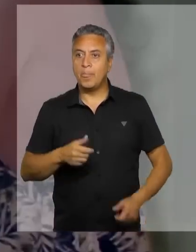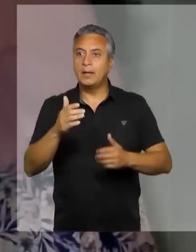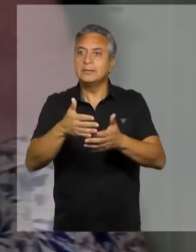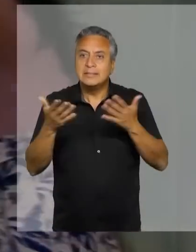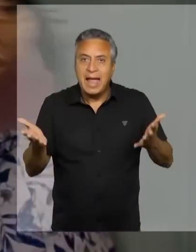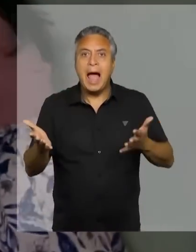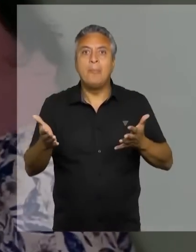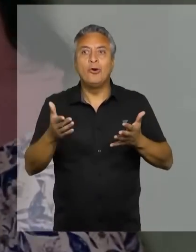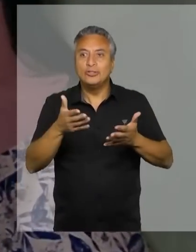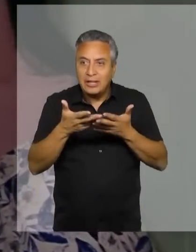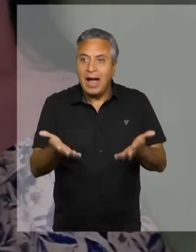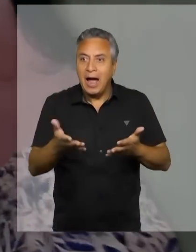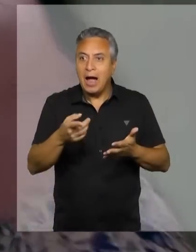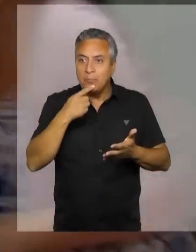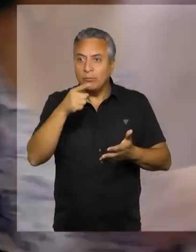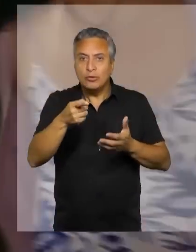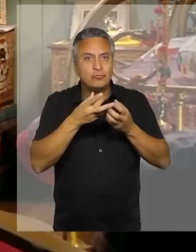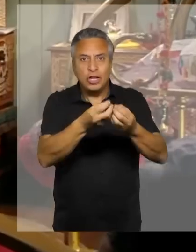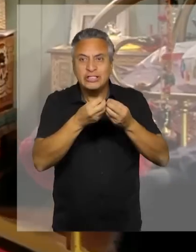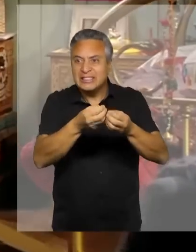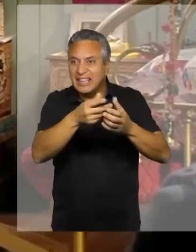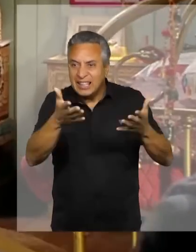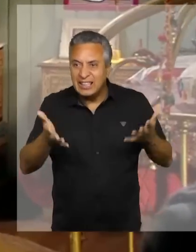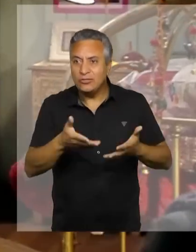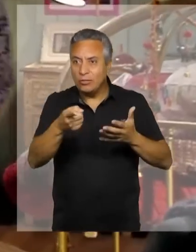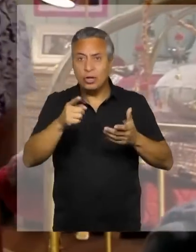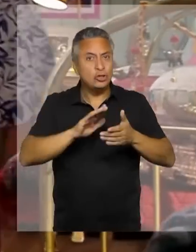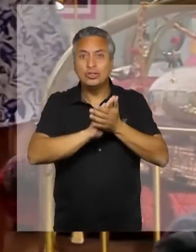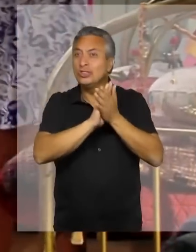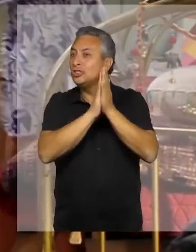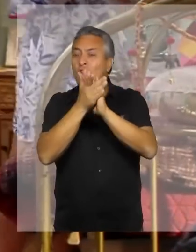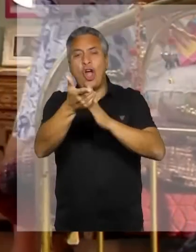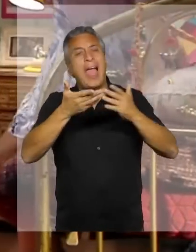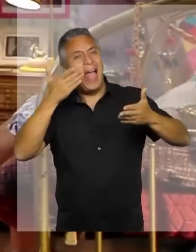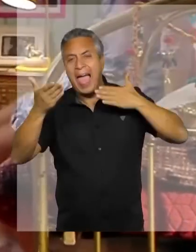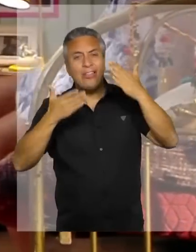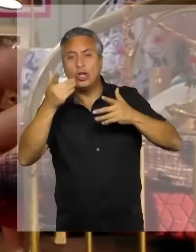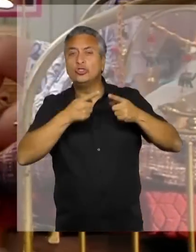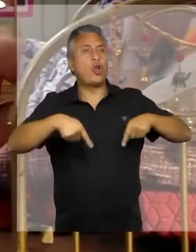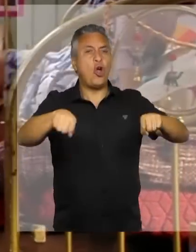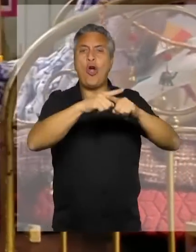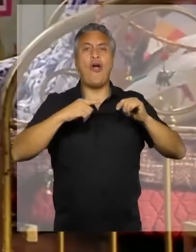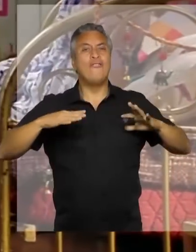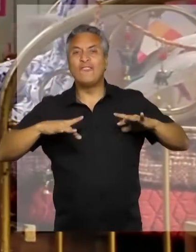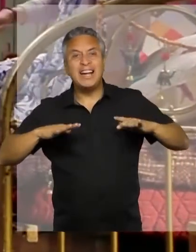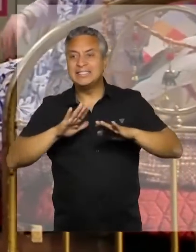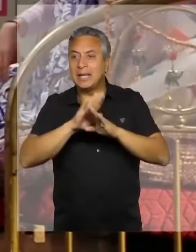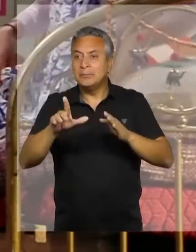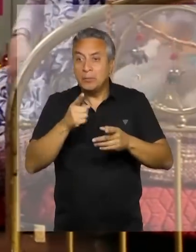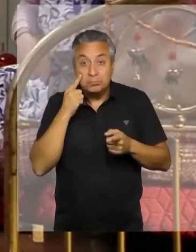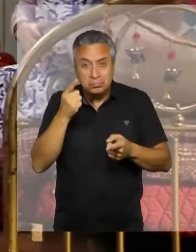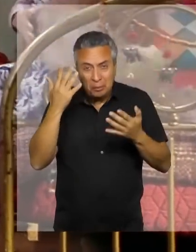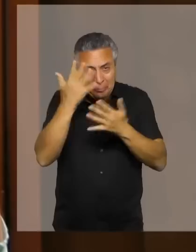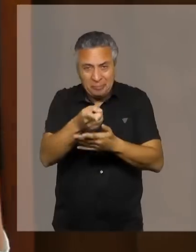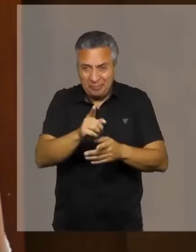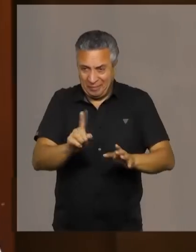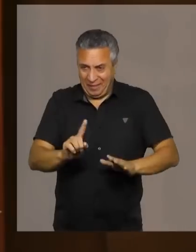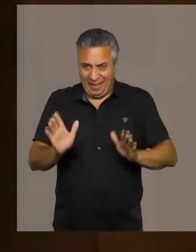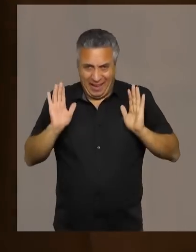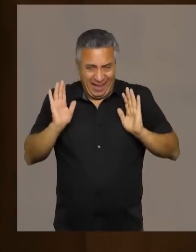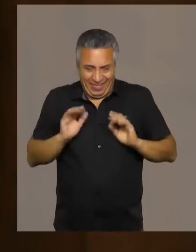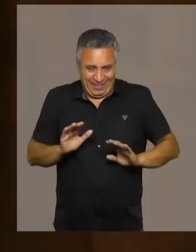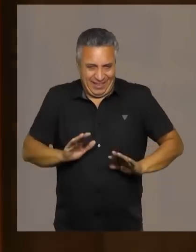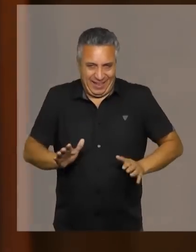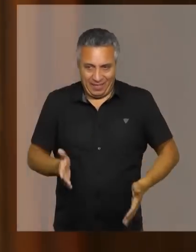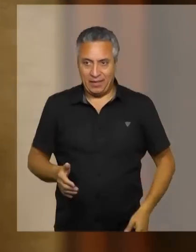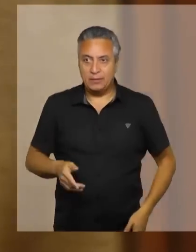El restaurante está lleno, vamos a atender mejor. Hombre, están todos cantando, están todos felices, más encima nadie va a pedir la cuenta ni la comida. Ya,